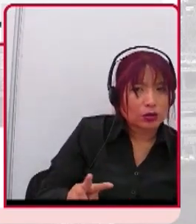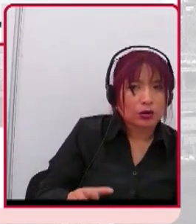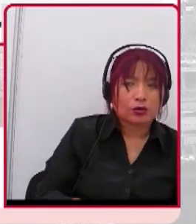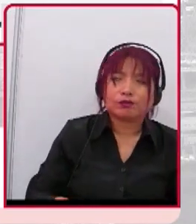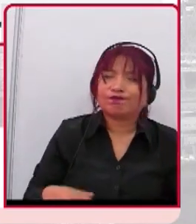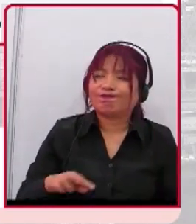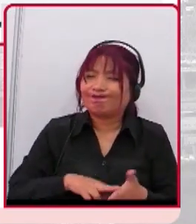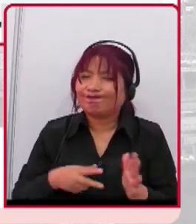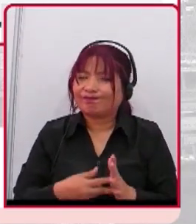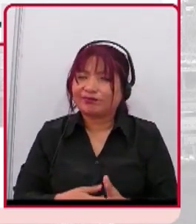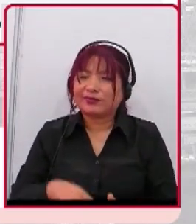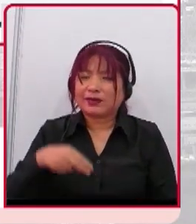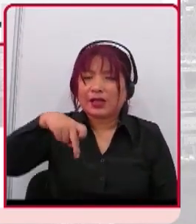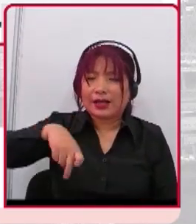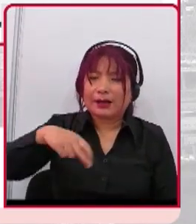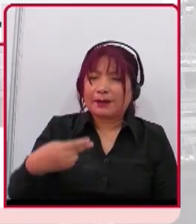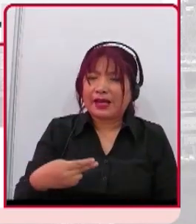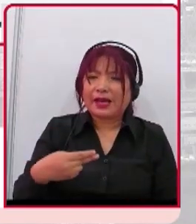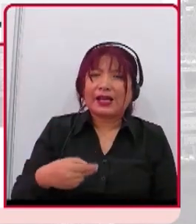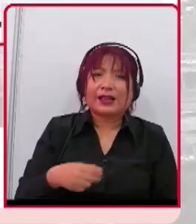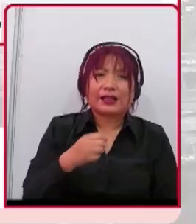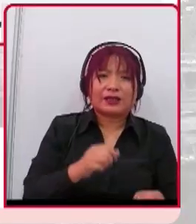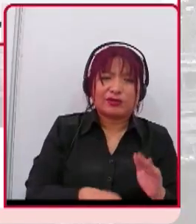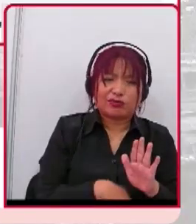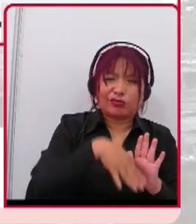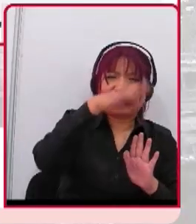genera que trabajemos a pHs entre